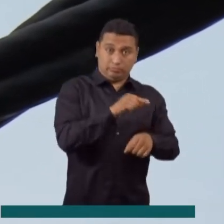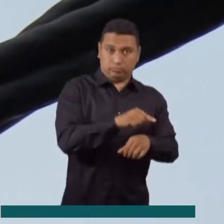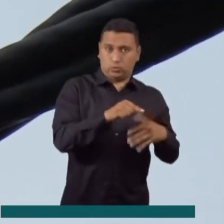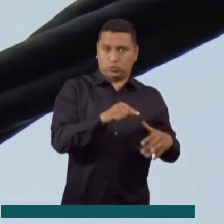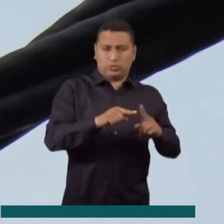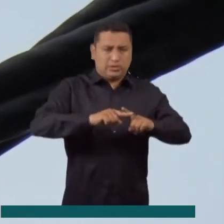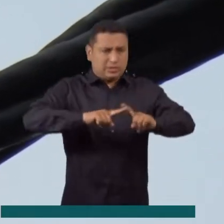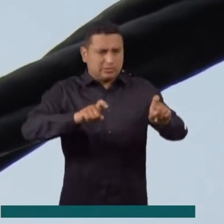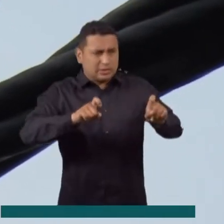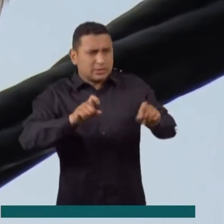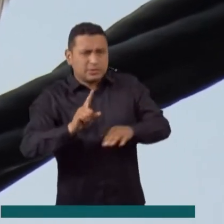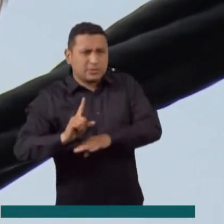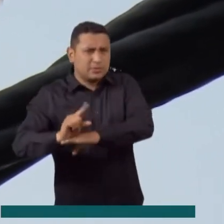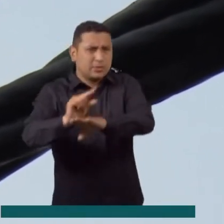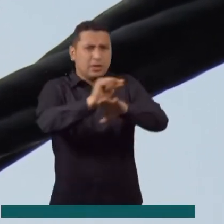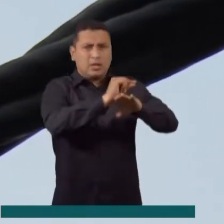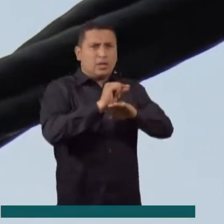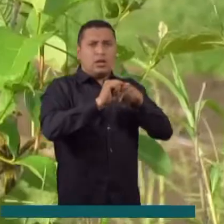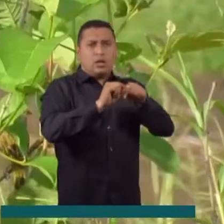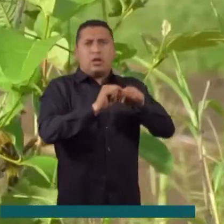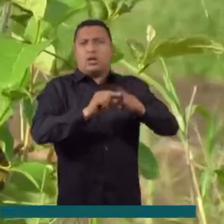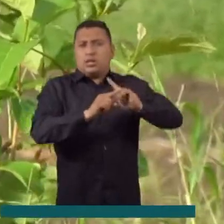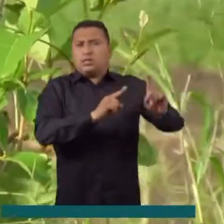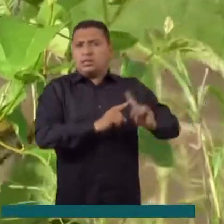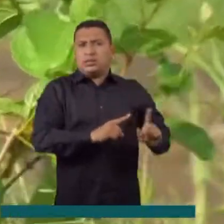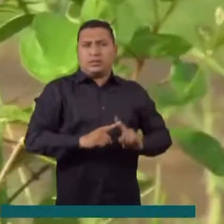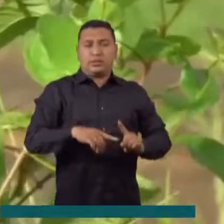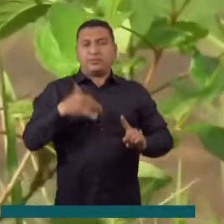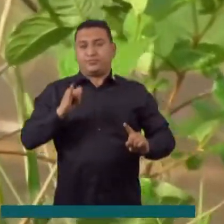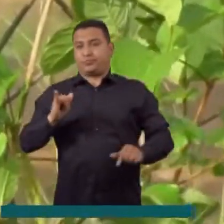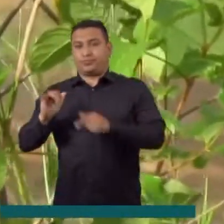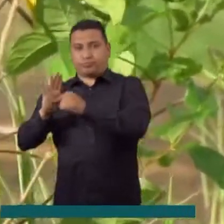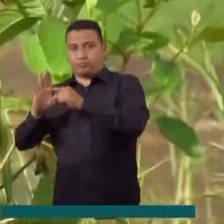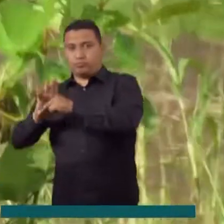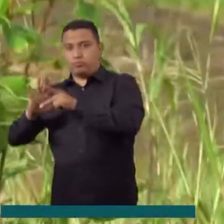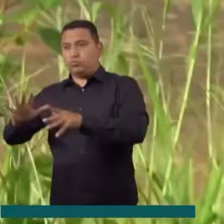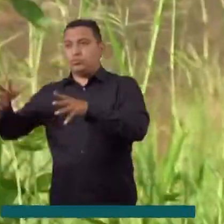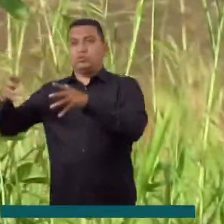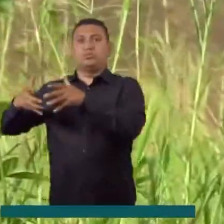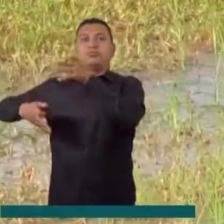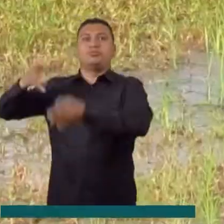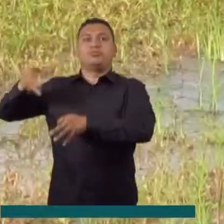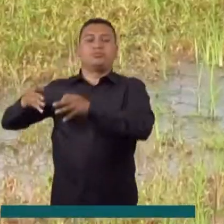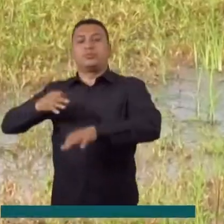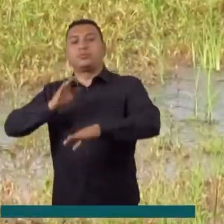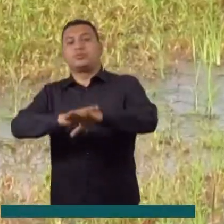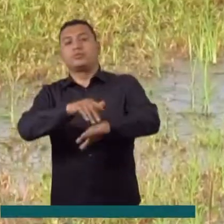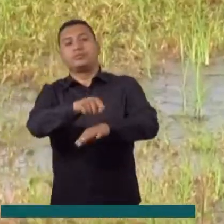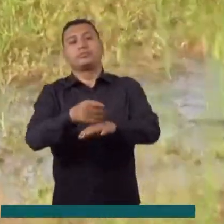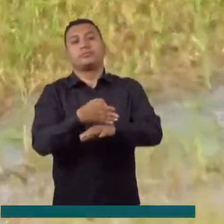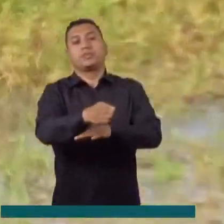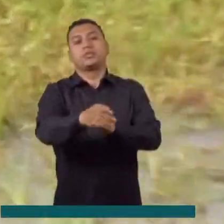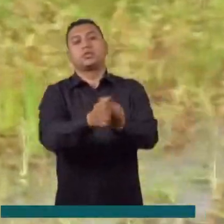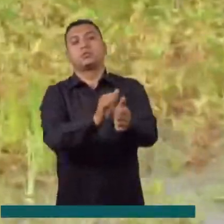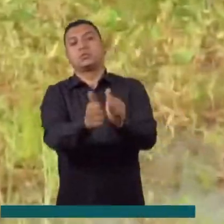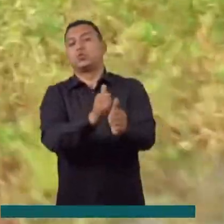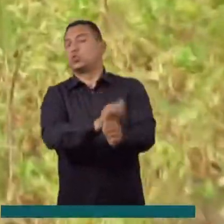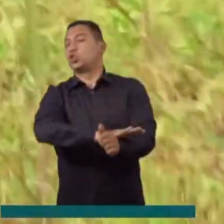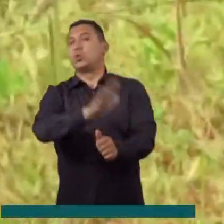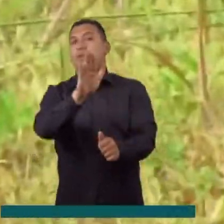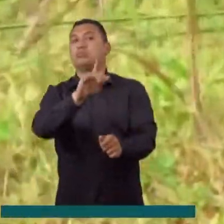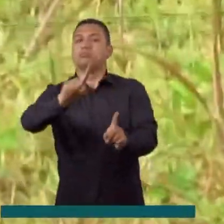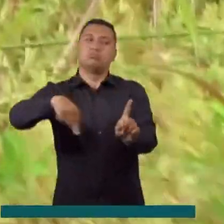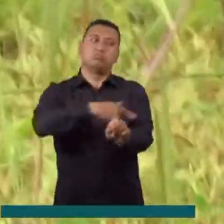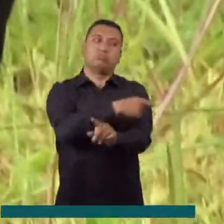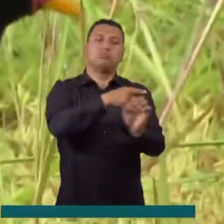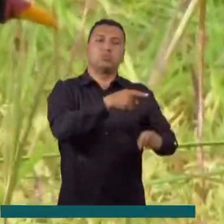gran biodiversidad con el aviturismo, que tras el anuncio de la Corte Constitucional de la prohibición de la pesca deportiva, podría